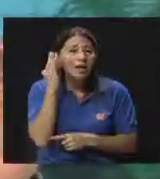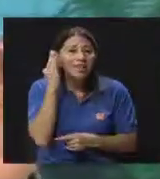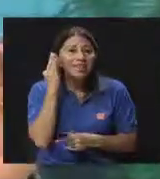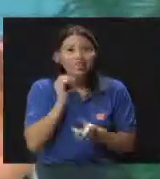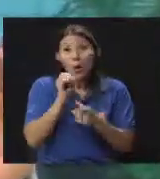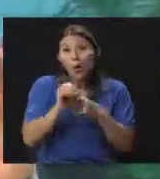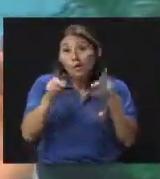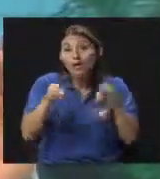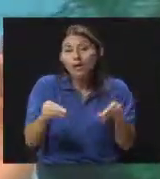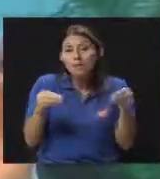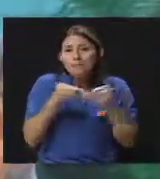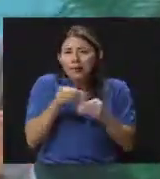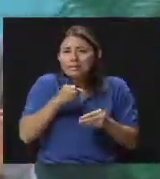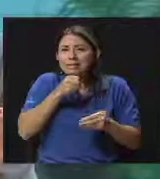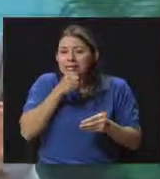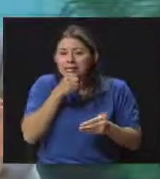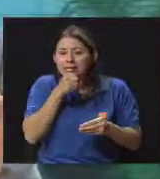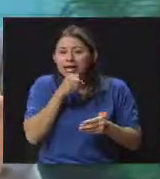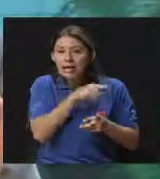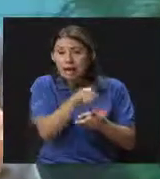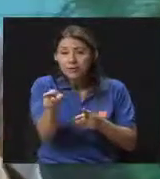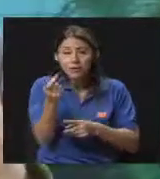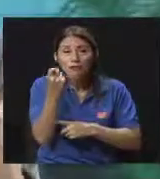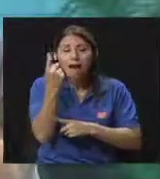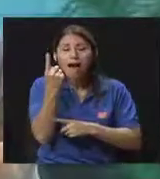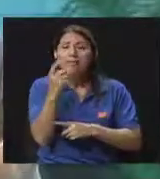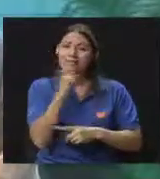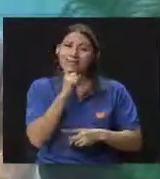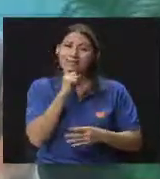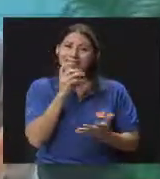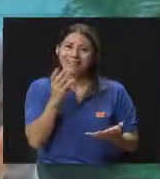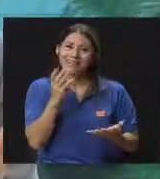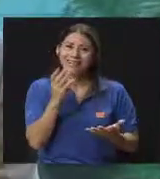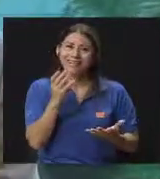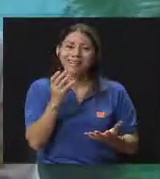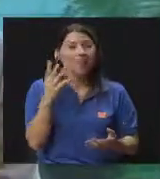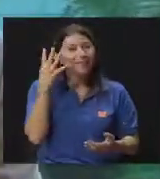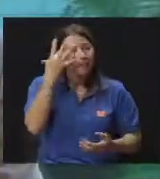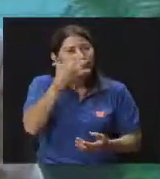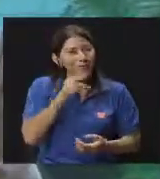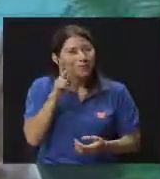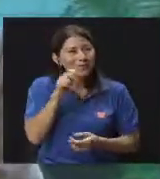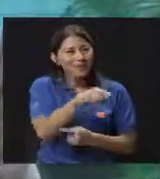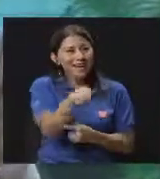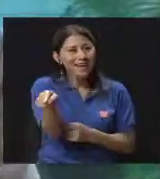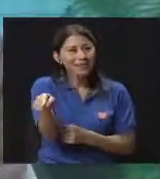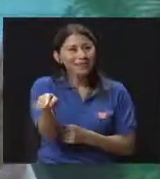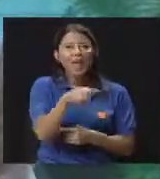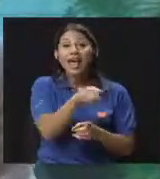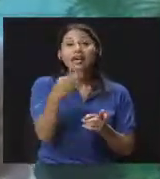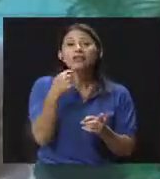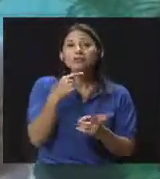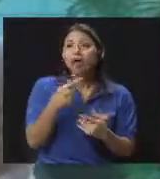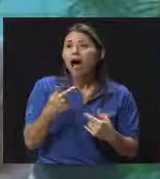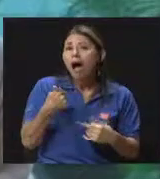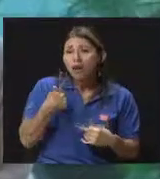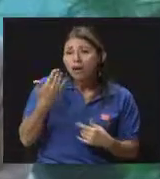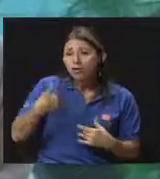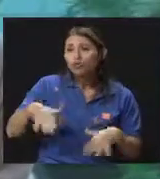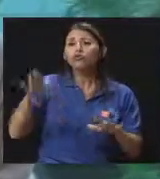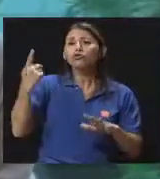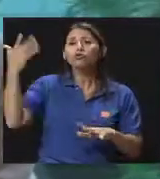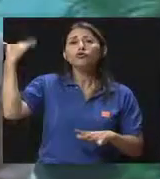de edades avanzadas, es muy bonito escucharlo cuando ellos dicen, es que cuando yo fui mamá, a mí nadie me dijo